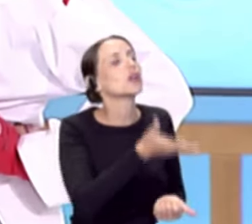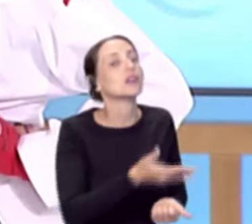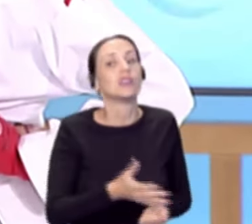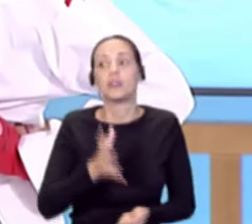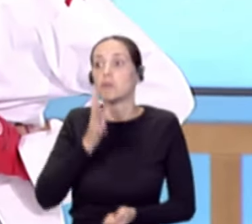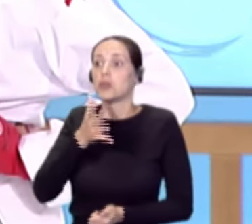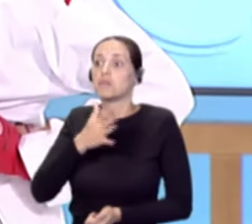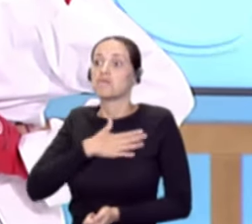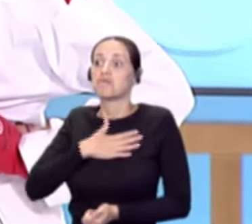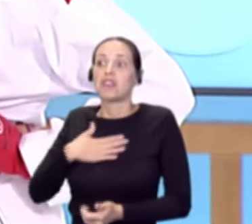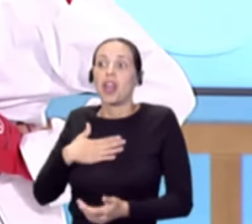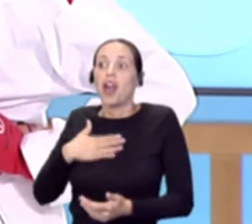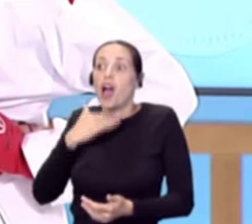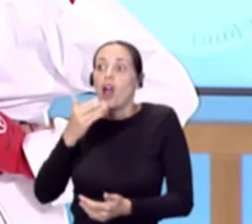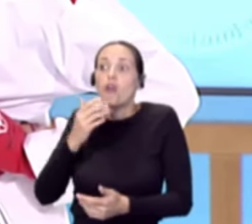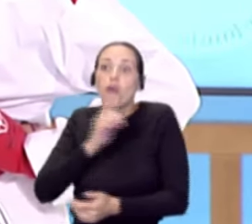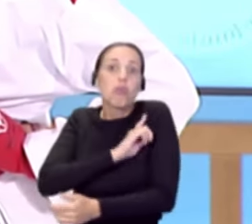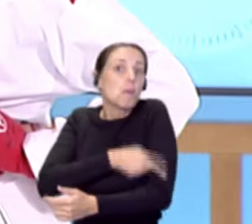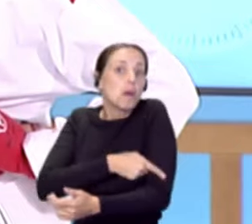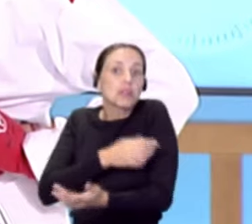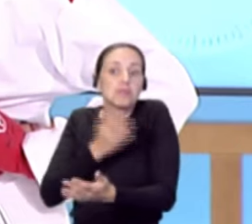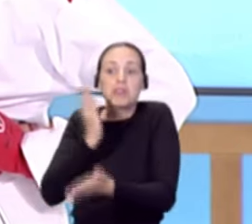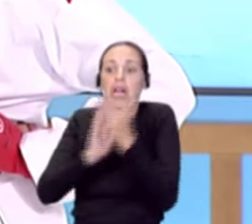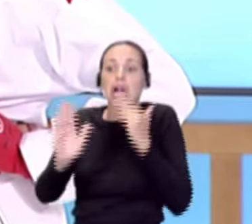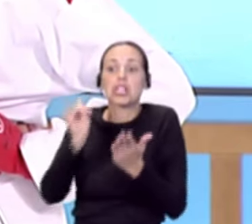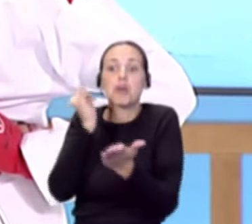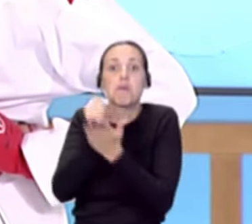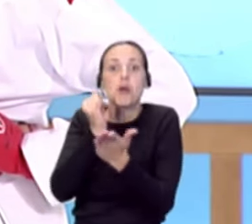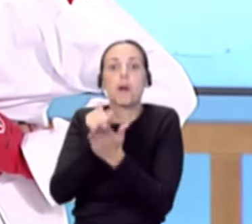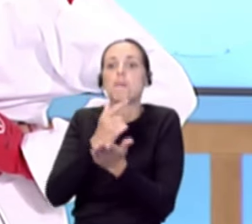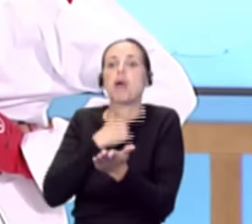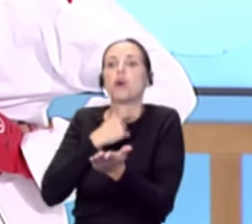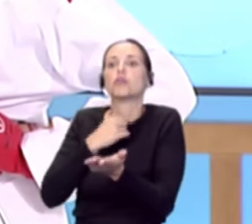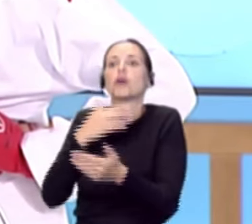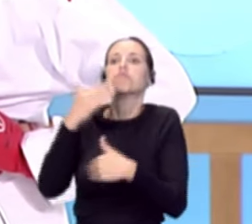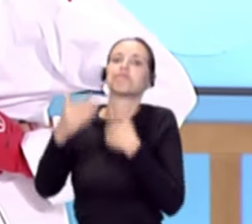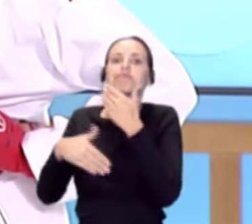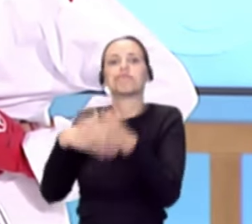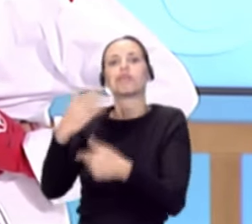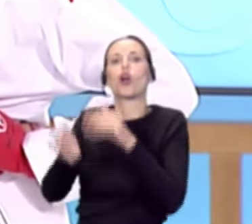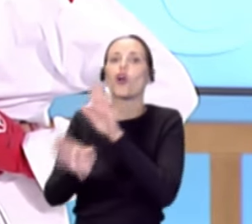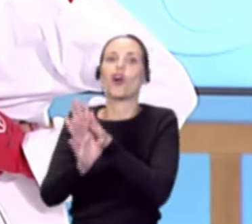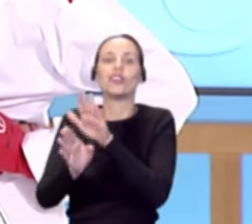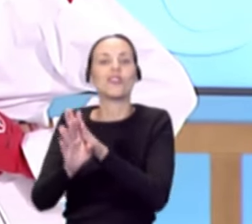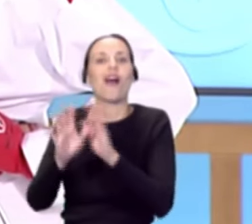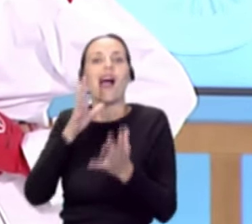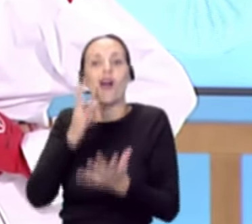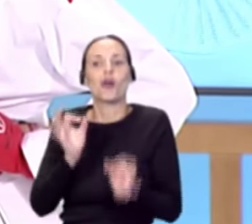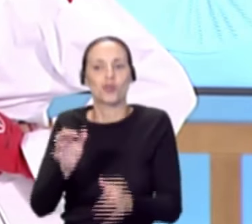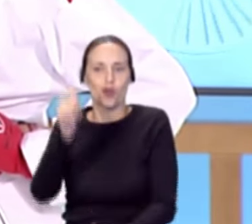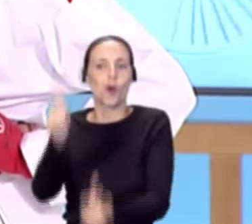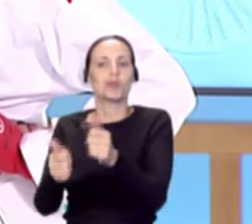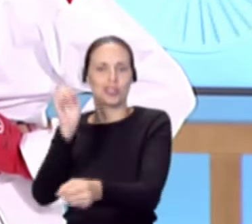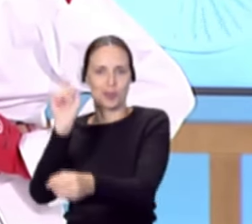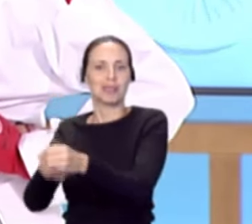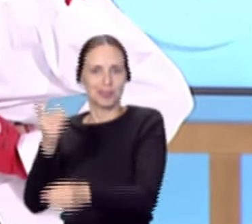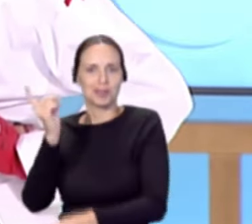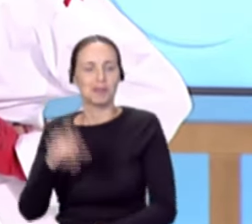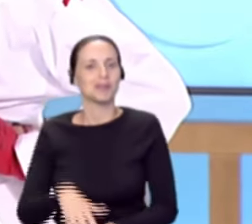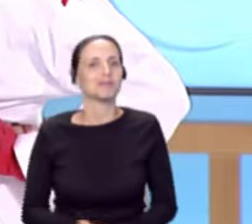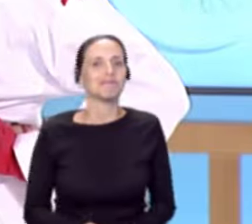deporte. Entonces probé al karate y es lo que me ha gustado y por eso sigo y ahora a nivel de competición y todo. Muy bien. Pues